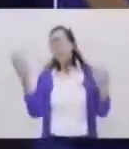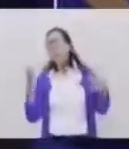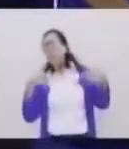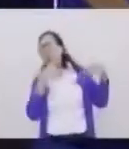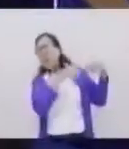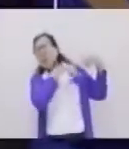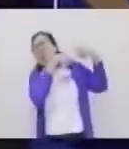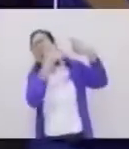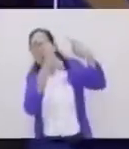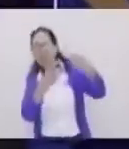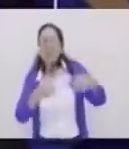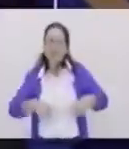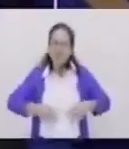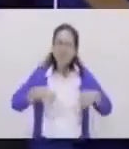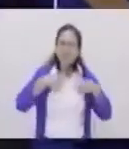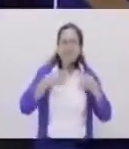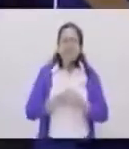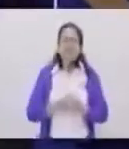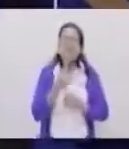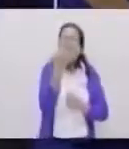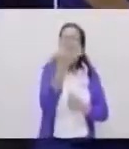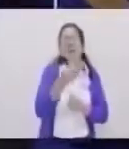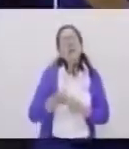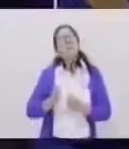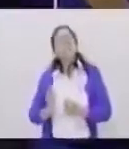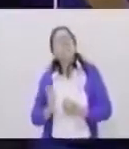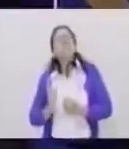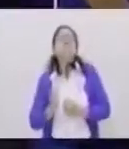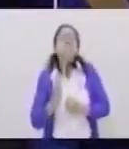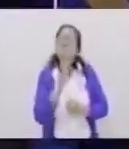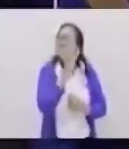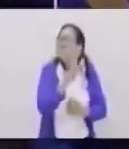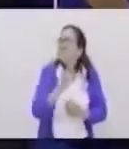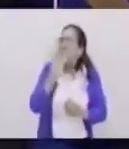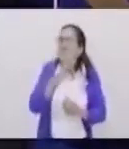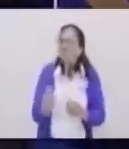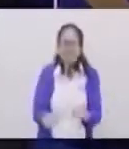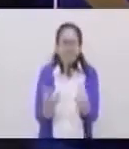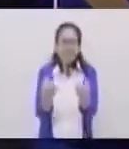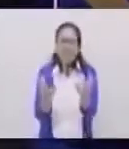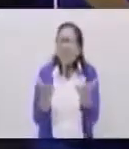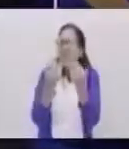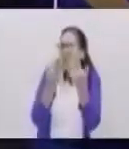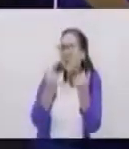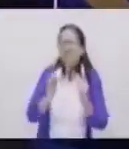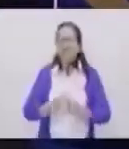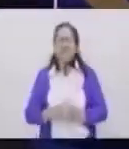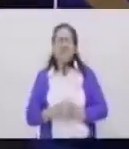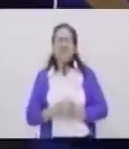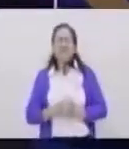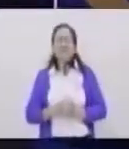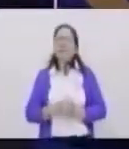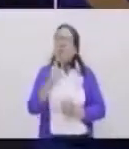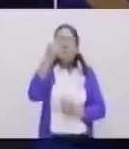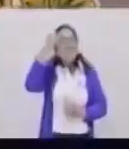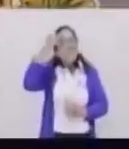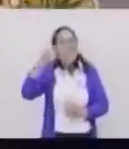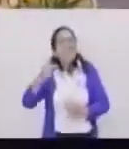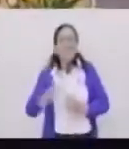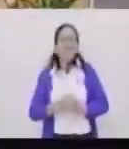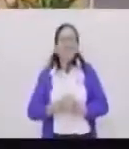tiempo de vivir en esa región. Y las tres cabras salían todos los días a comer su alimento. Un